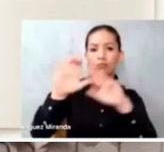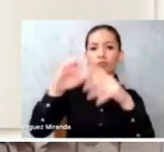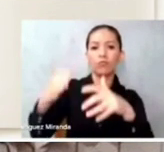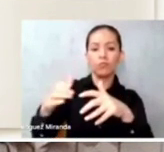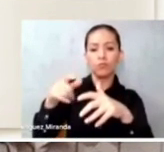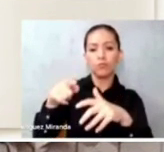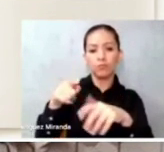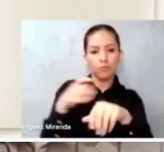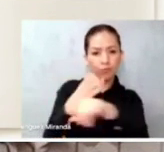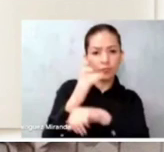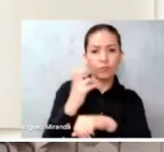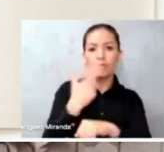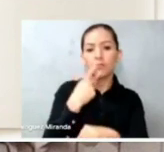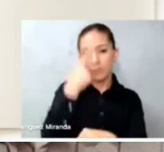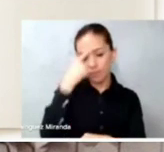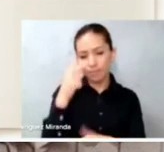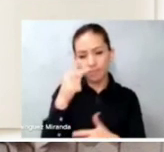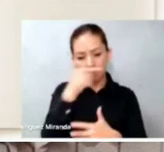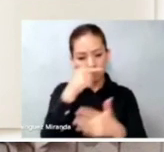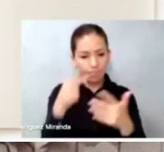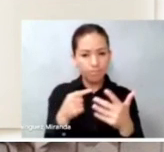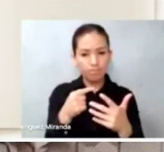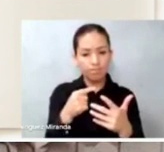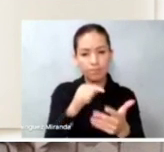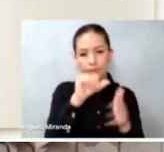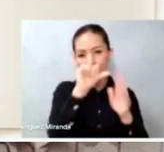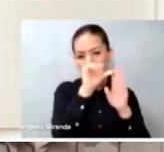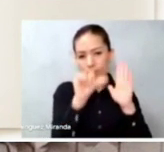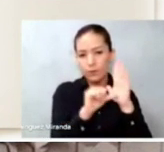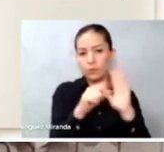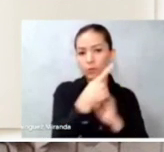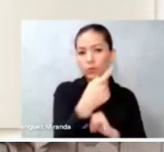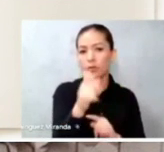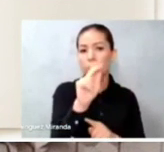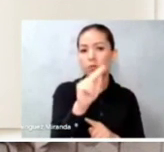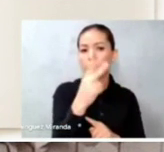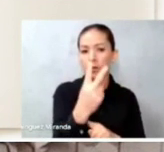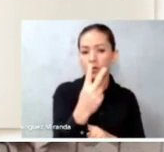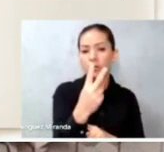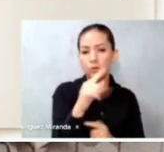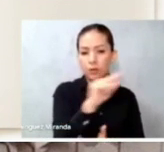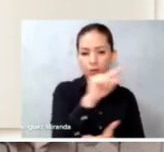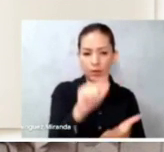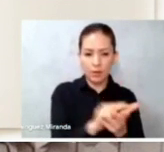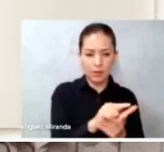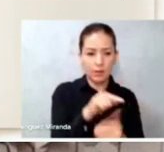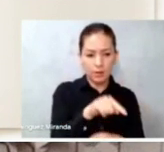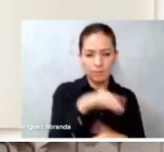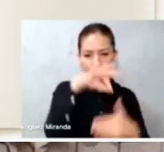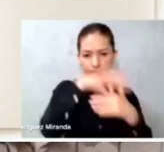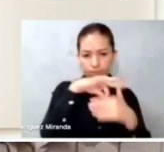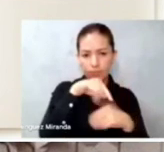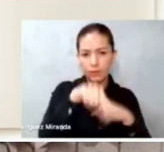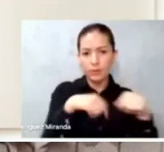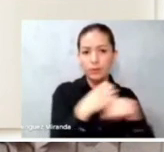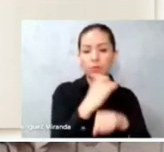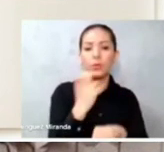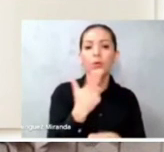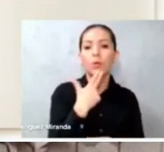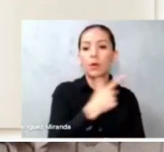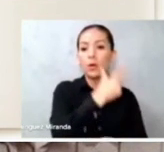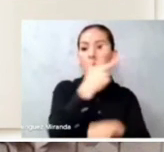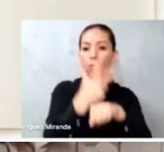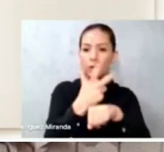Diputación Permanente para los efectos dispuestos en el artículo 182 de la Ley Electoral del Estado de Chihuahua. Octavo, se ordena